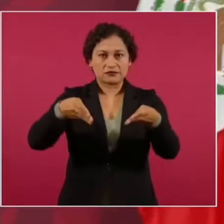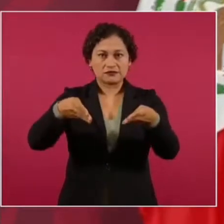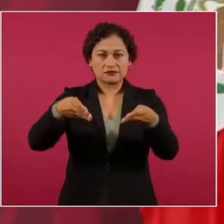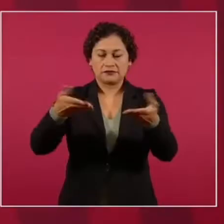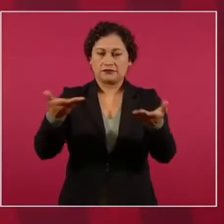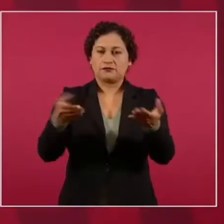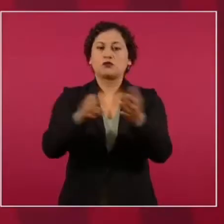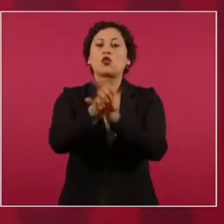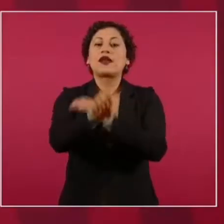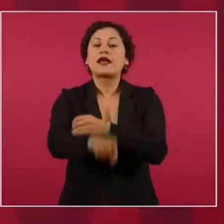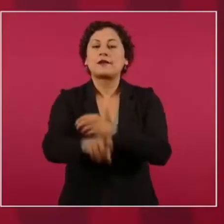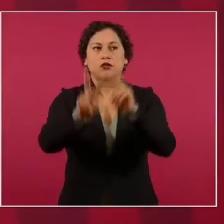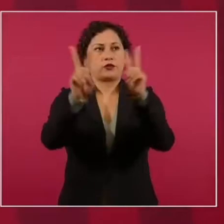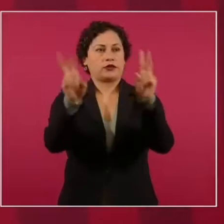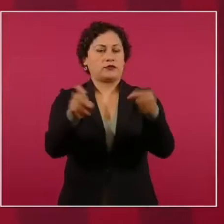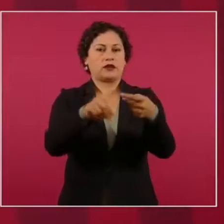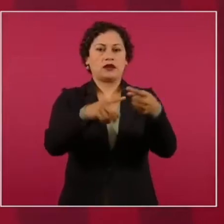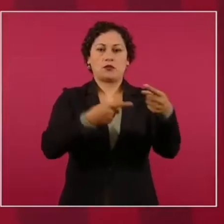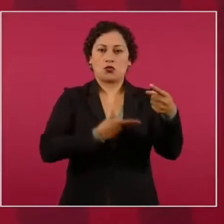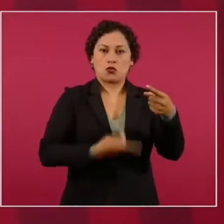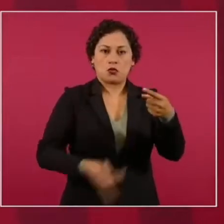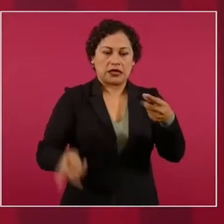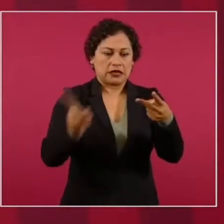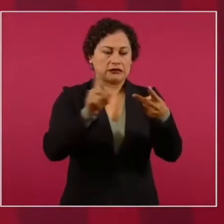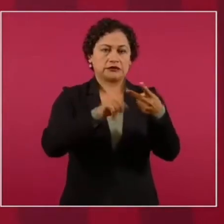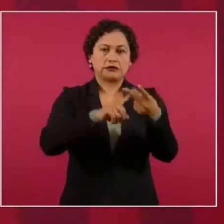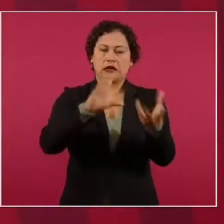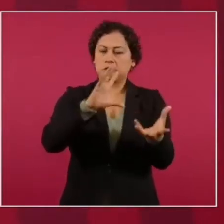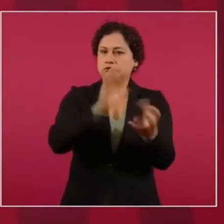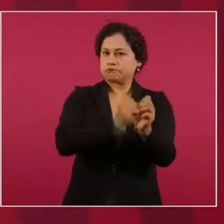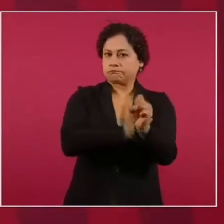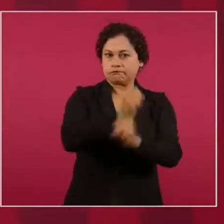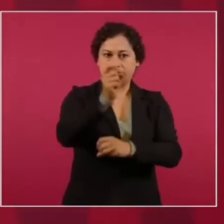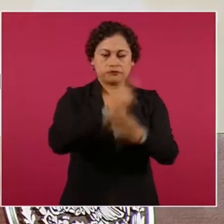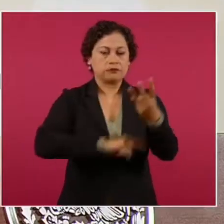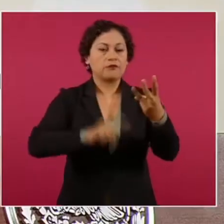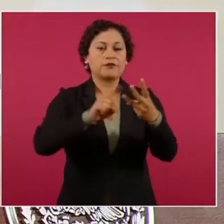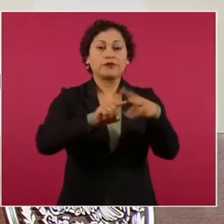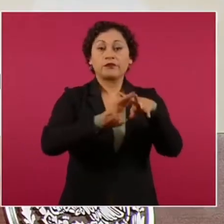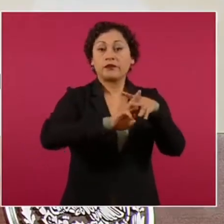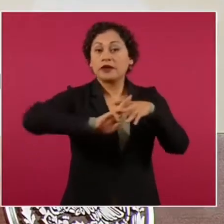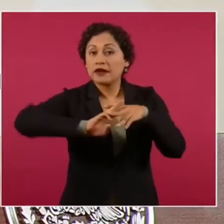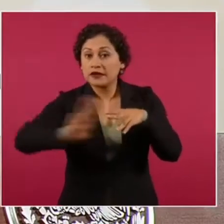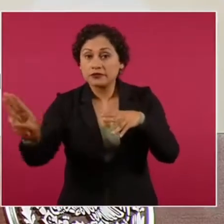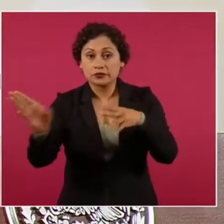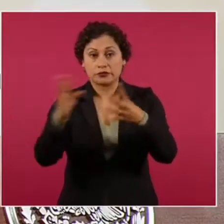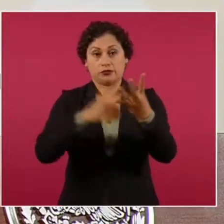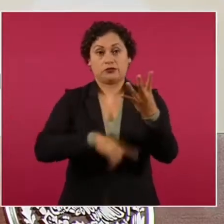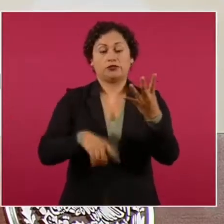la pobreza, la violencia, la migración,